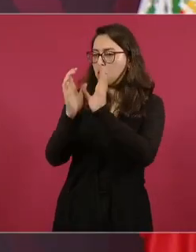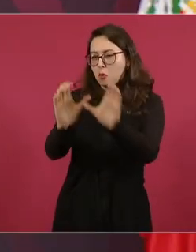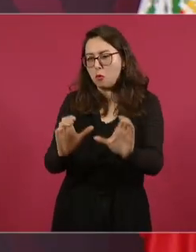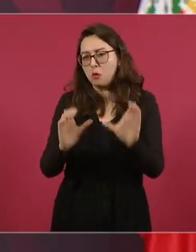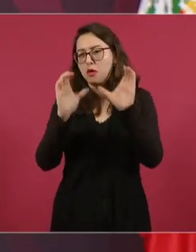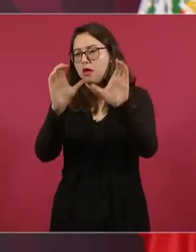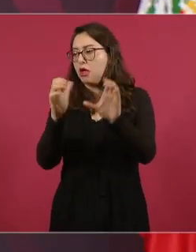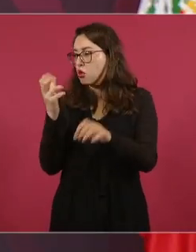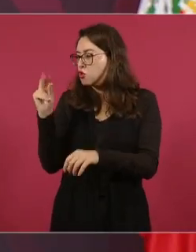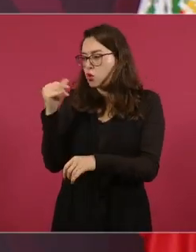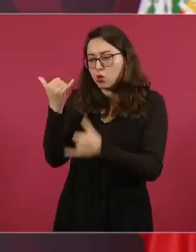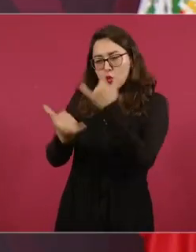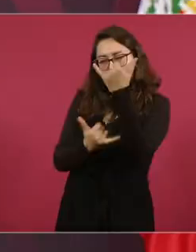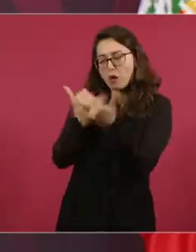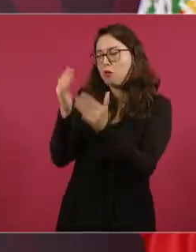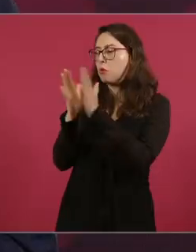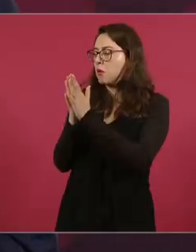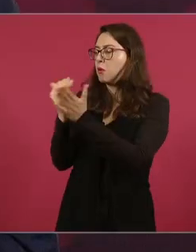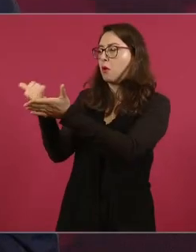ayúdennos.